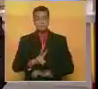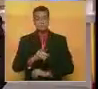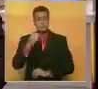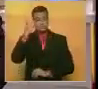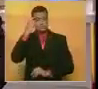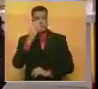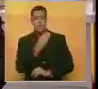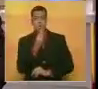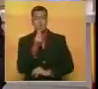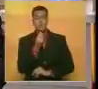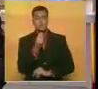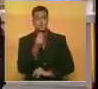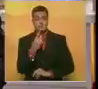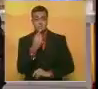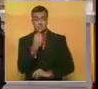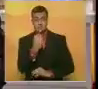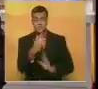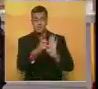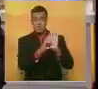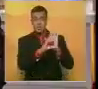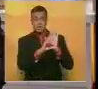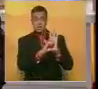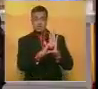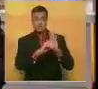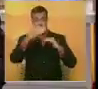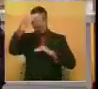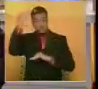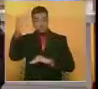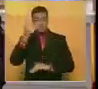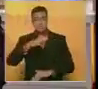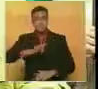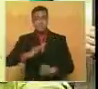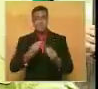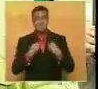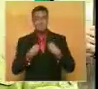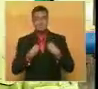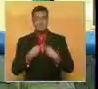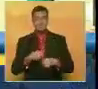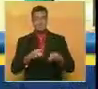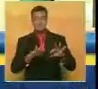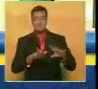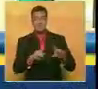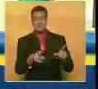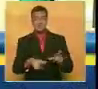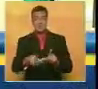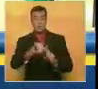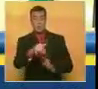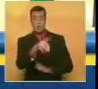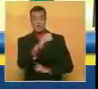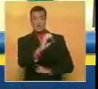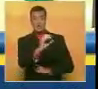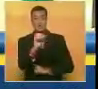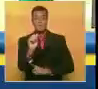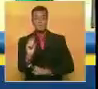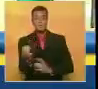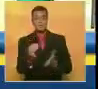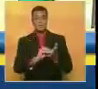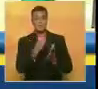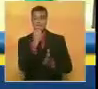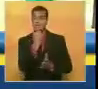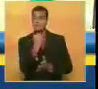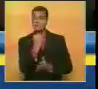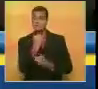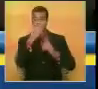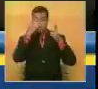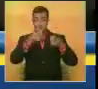los jóvenes de la Tolda Verde piden una ley que les dé un techo donde vivir. El secretario juvenil del partido, Juan Carlos Alvarado, reiteró que debe